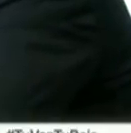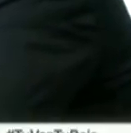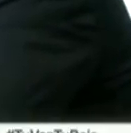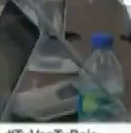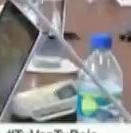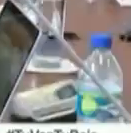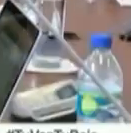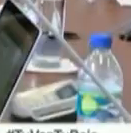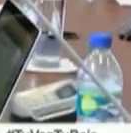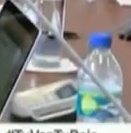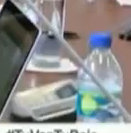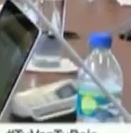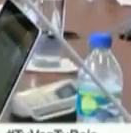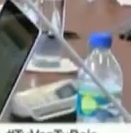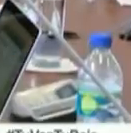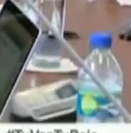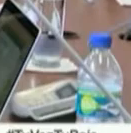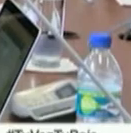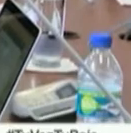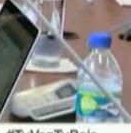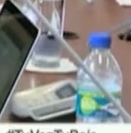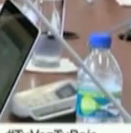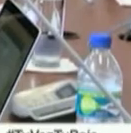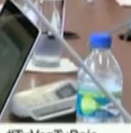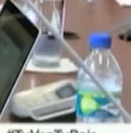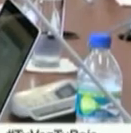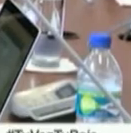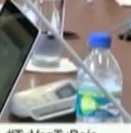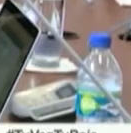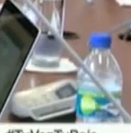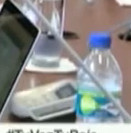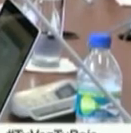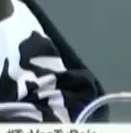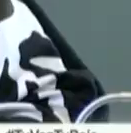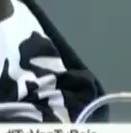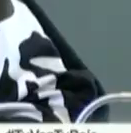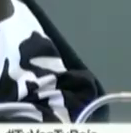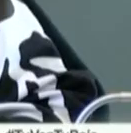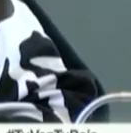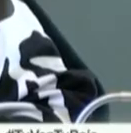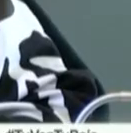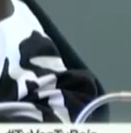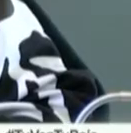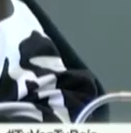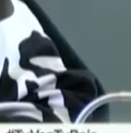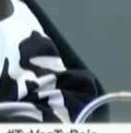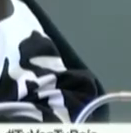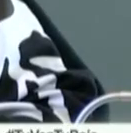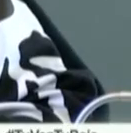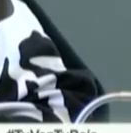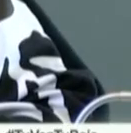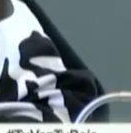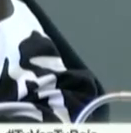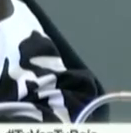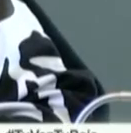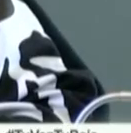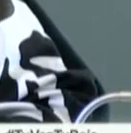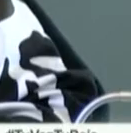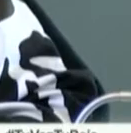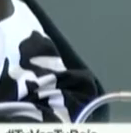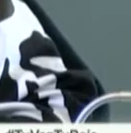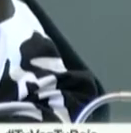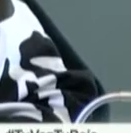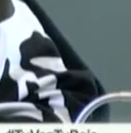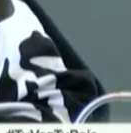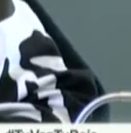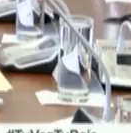serán beneficiados, que cuenta con las voces de todos los sectores que han tenido algo que decir sobre este tema y que se ajusta a lo que